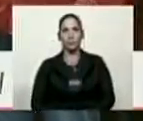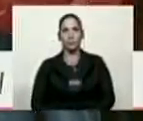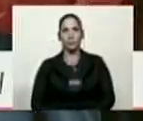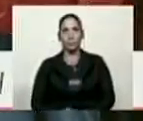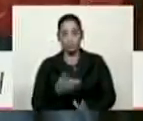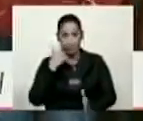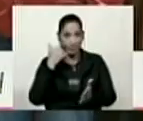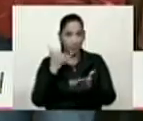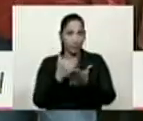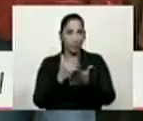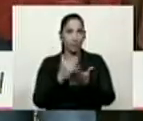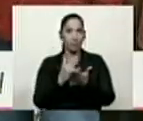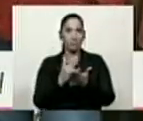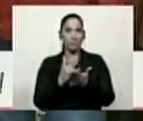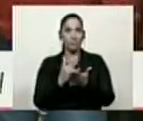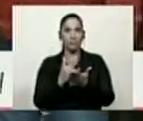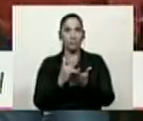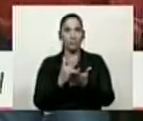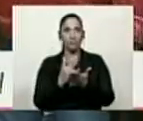Miren.